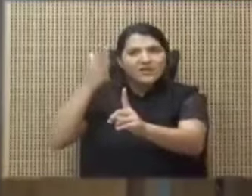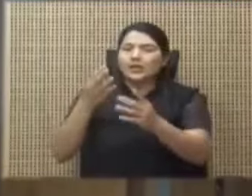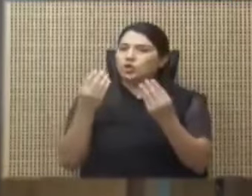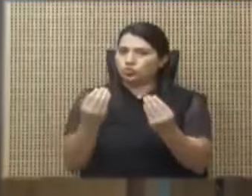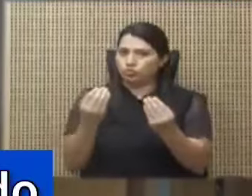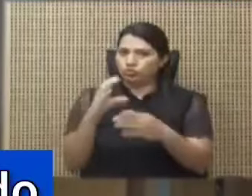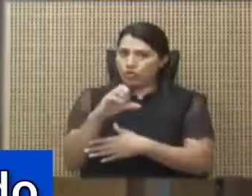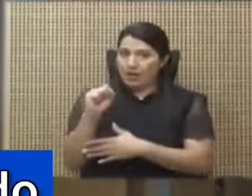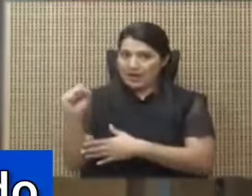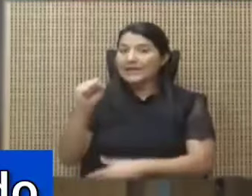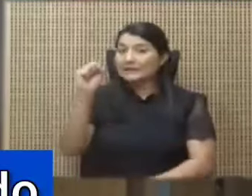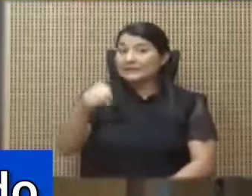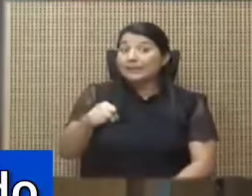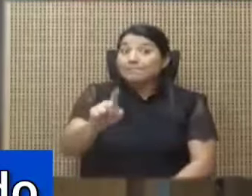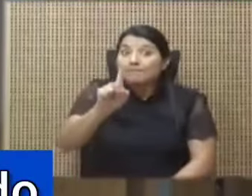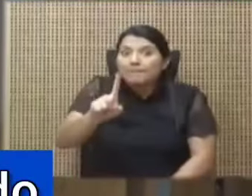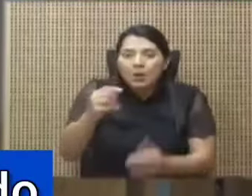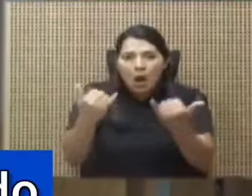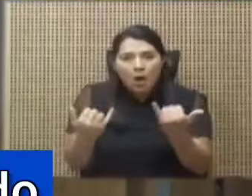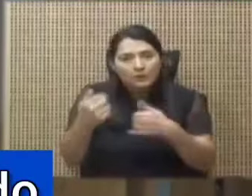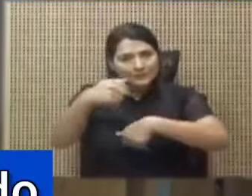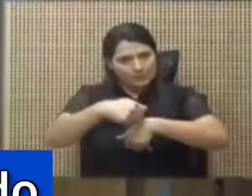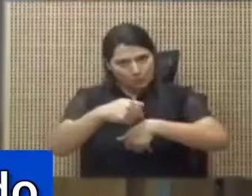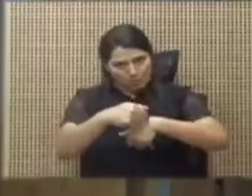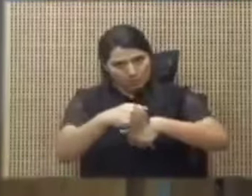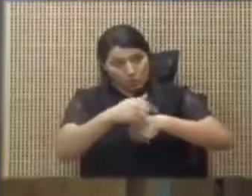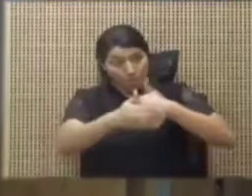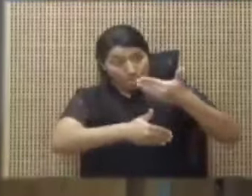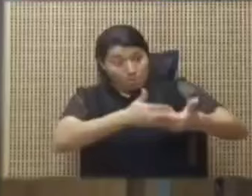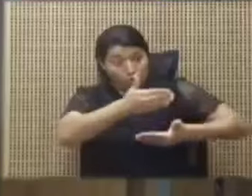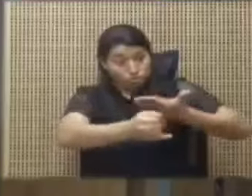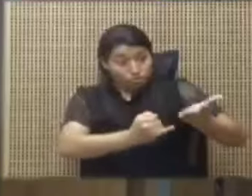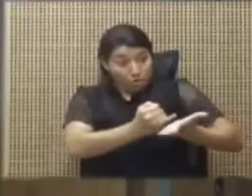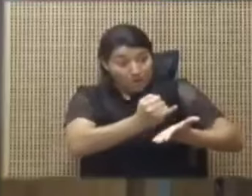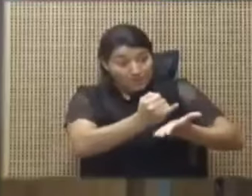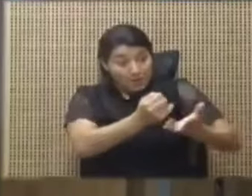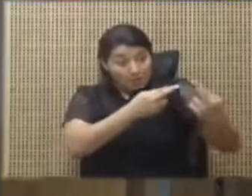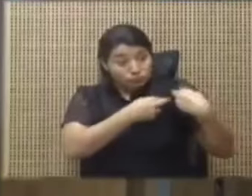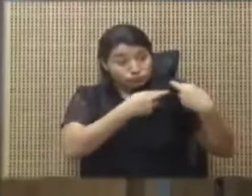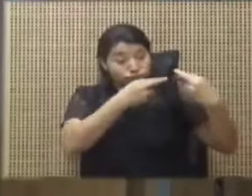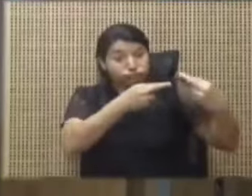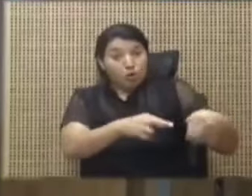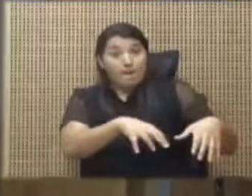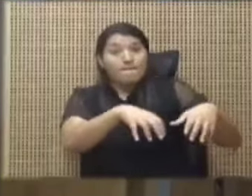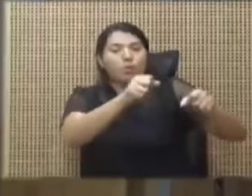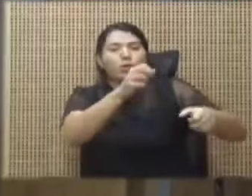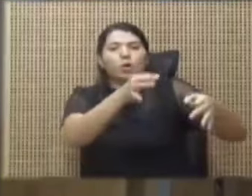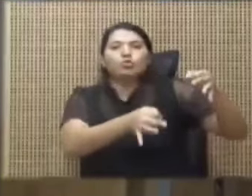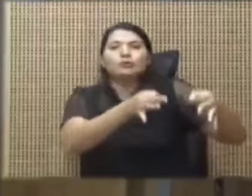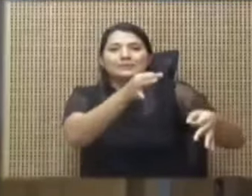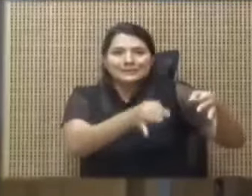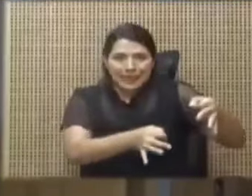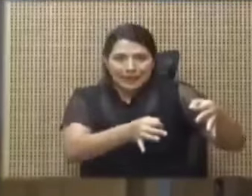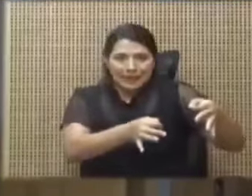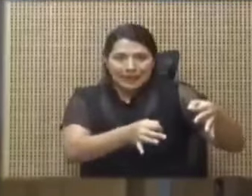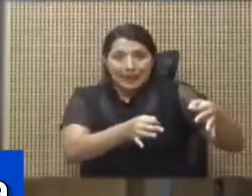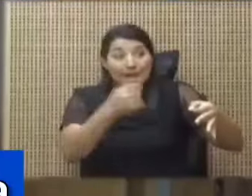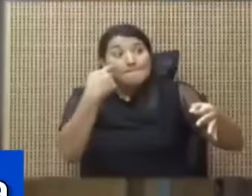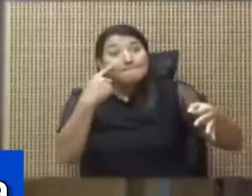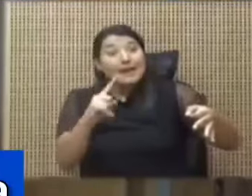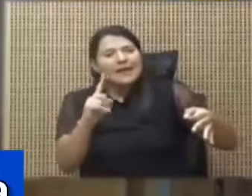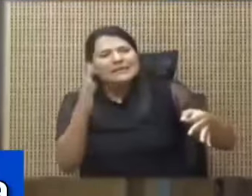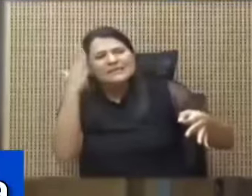momento que las autoridades judiciales están tomando en sus manos una investigación a fondo para determinar si hubo o